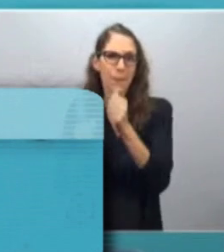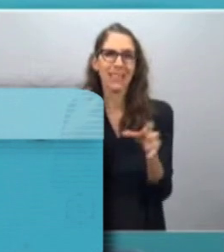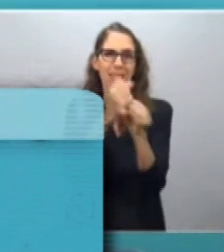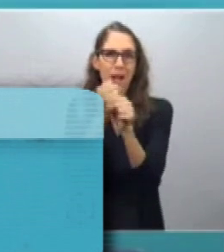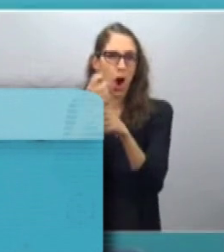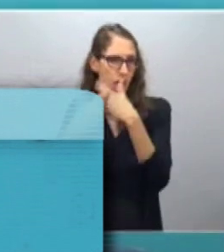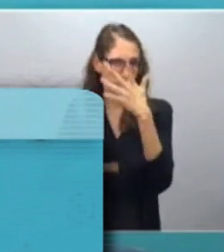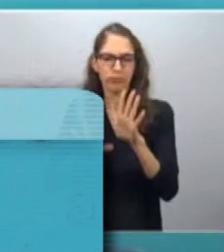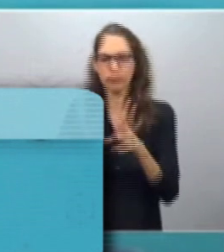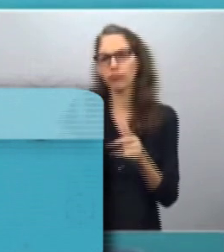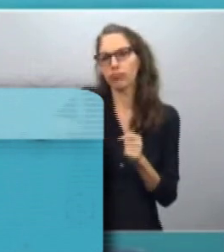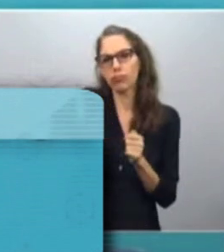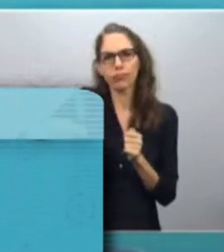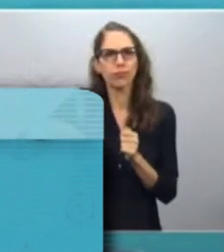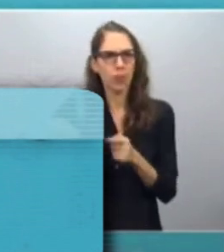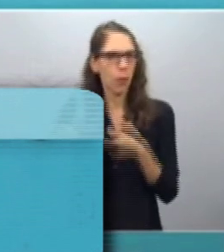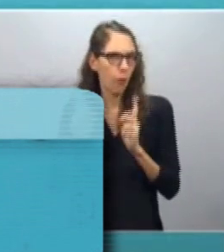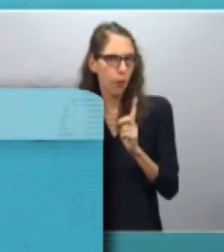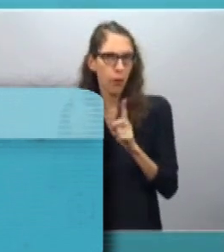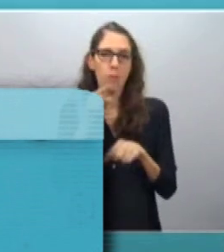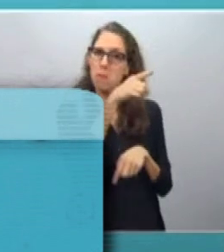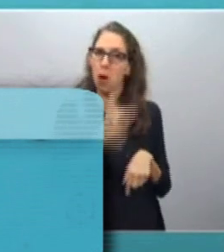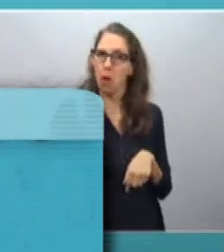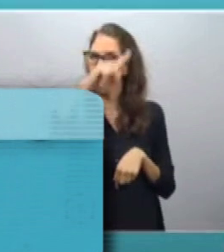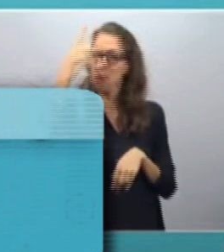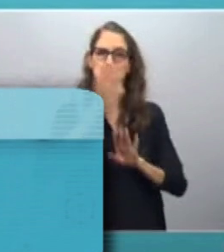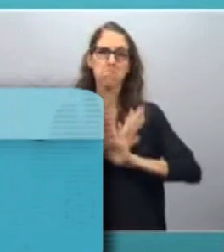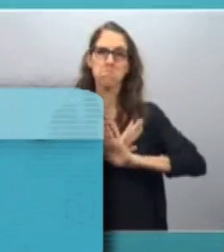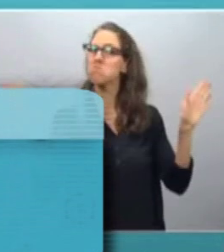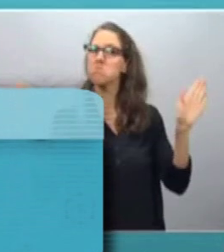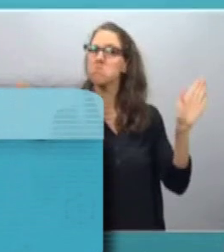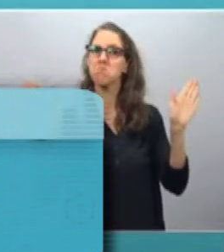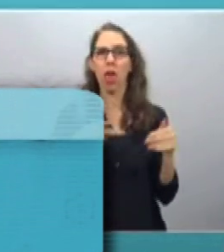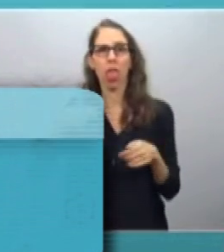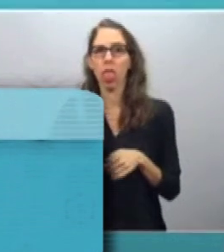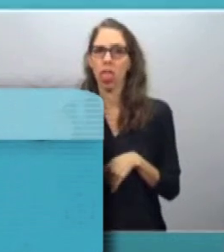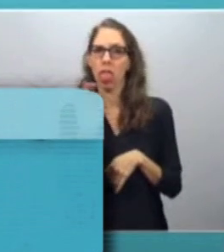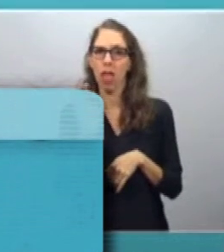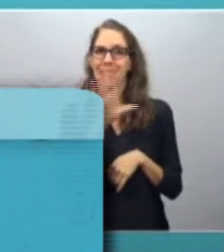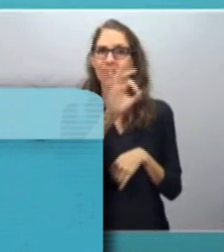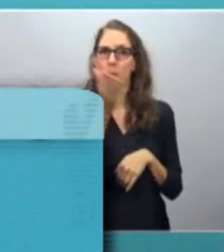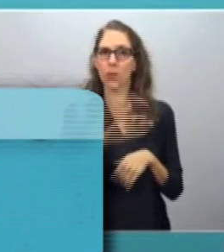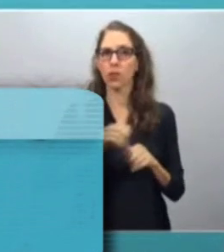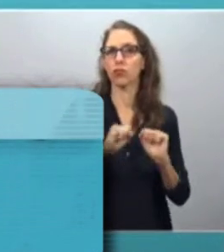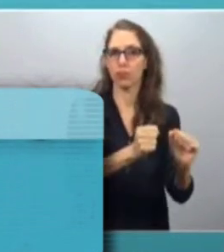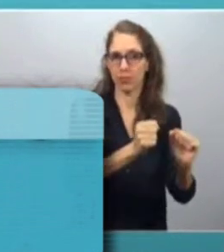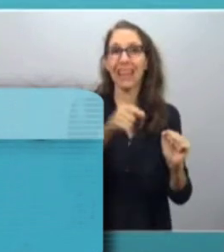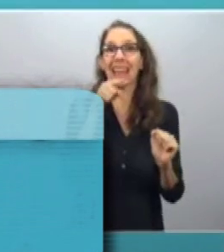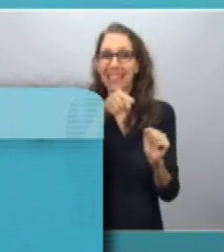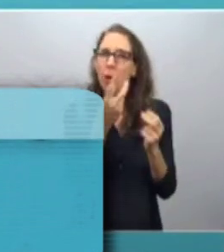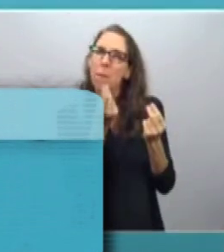interior la parte que le corresponde. Obviamente, el Gobierno Nacional ha decidido dejar de pagar. Esos son fondos por más de